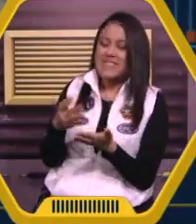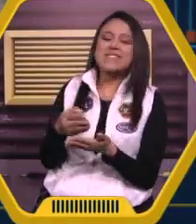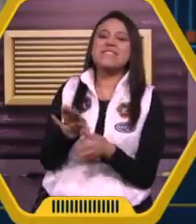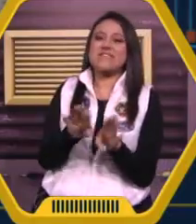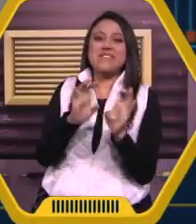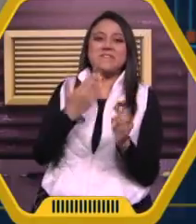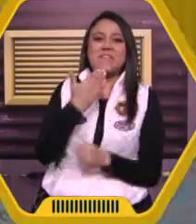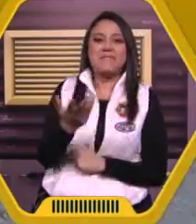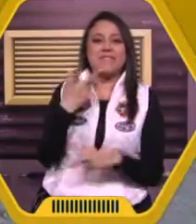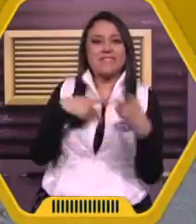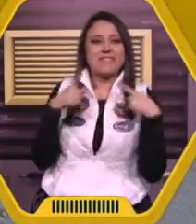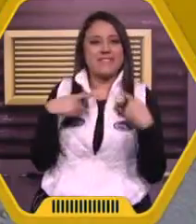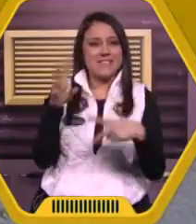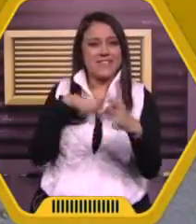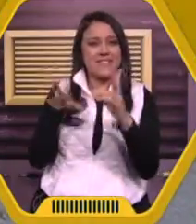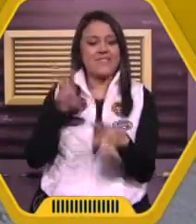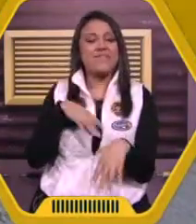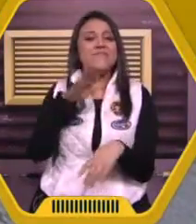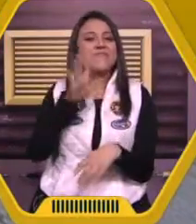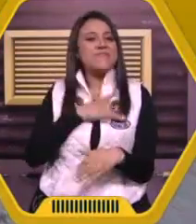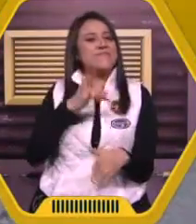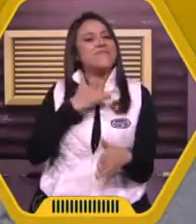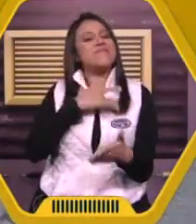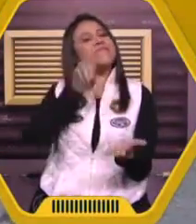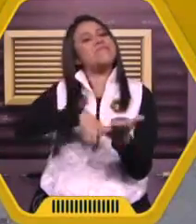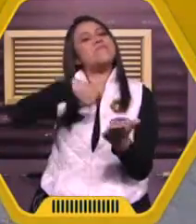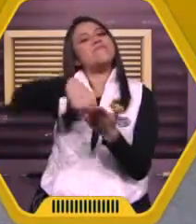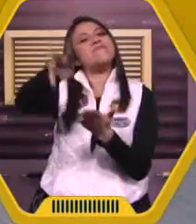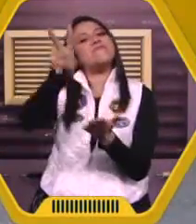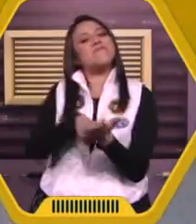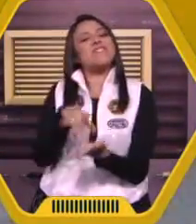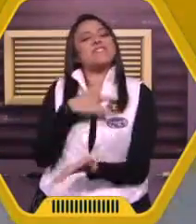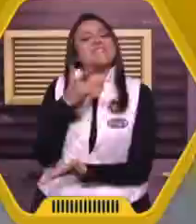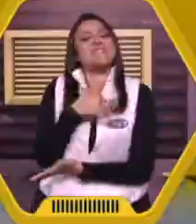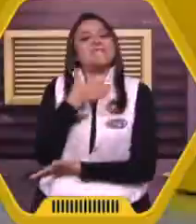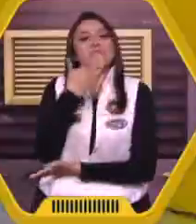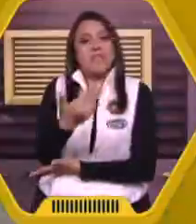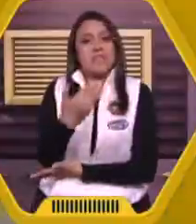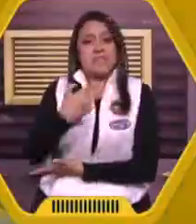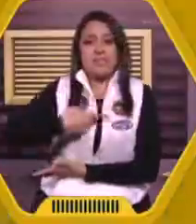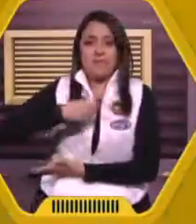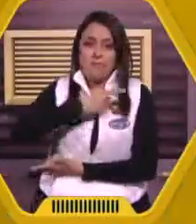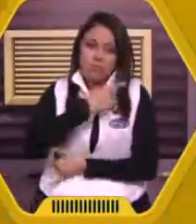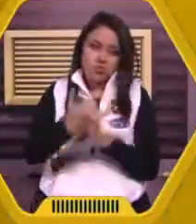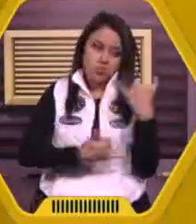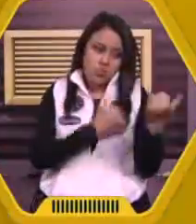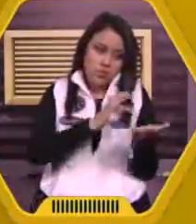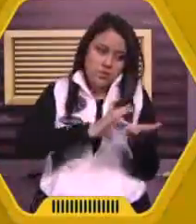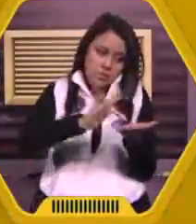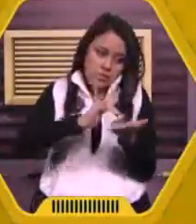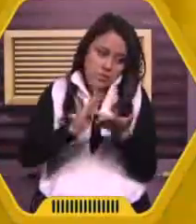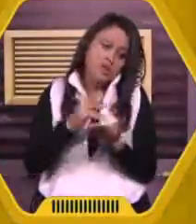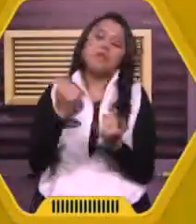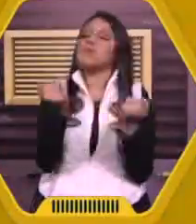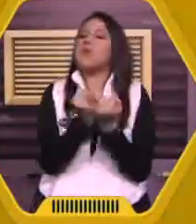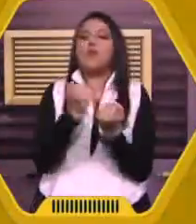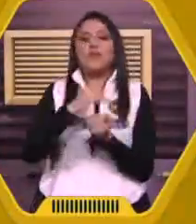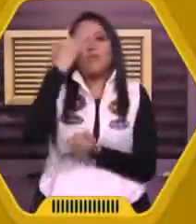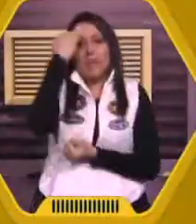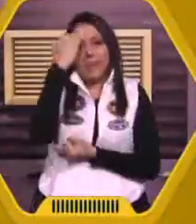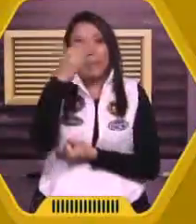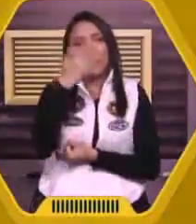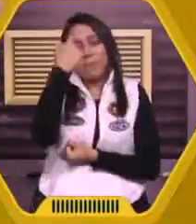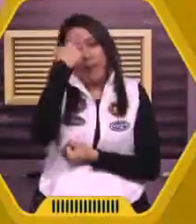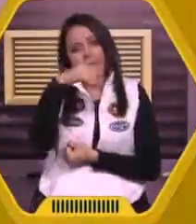alguien que fue el valiente que dijo, yo voy a salir en la tele, yo voy a dar el ejemplo de que tenemos que donar. Y un momento también para celebrar, Mariana, porque